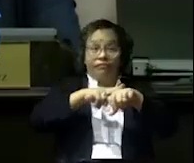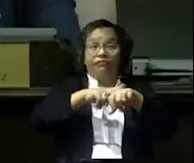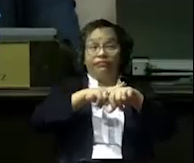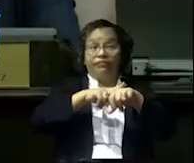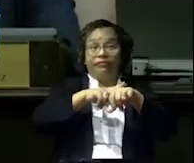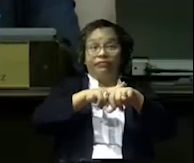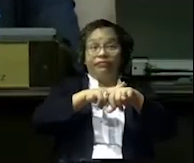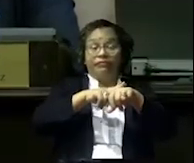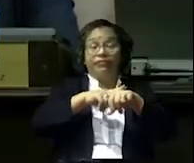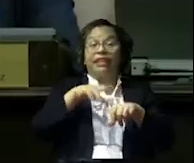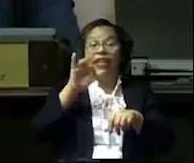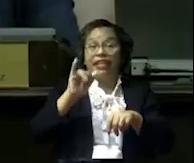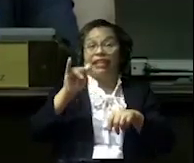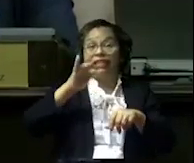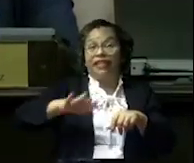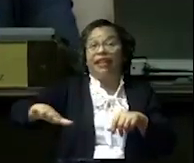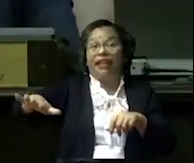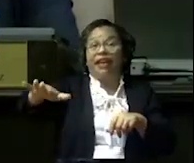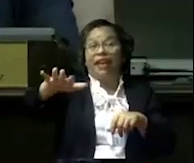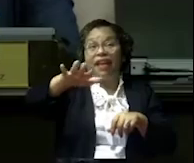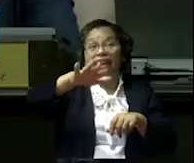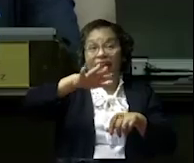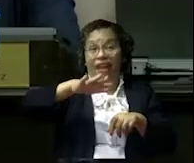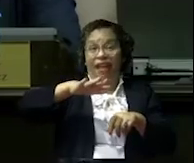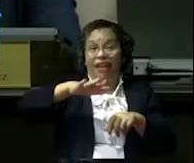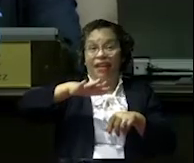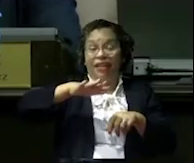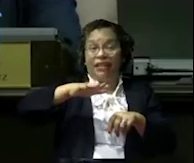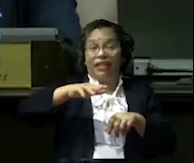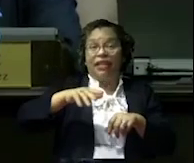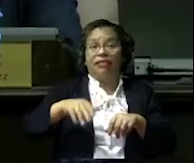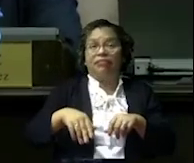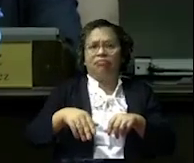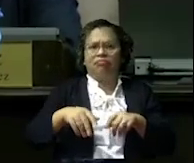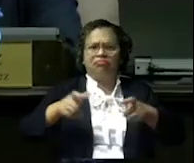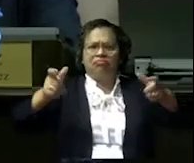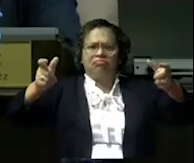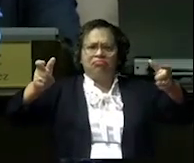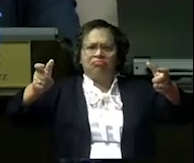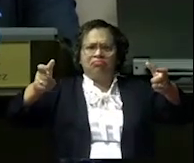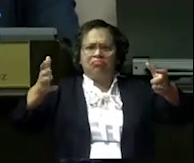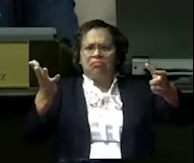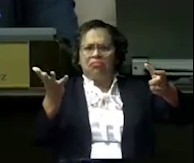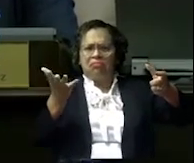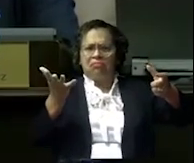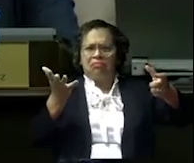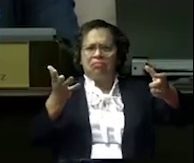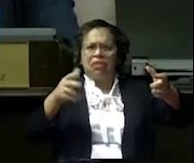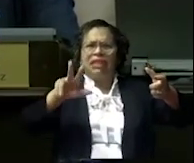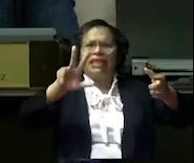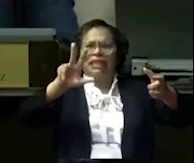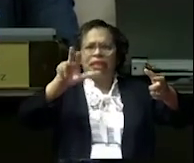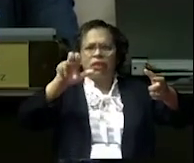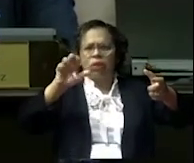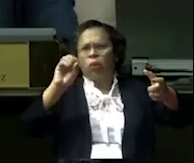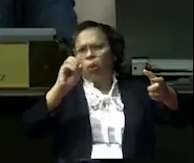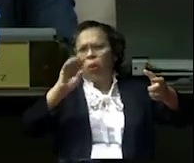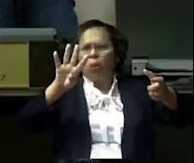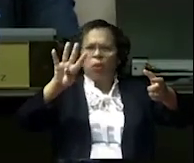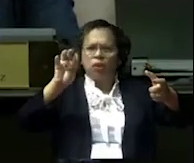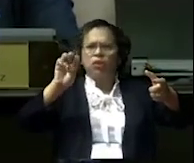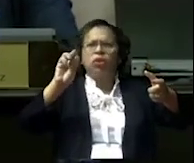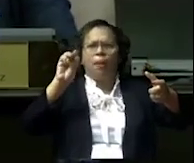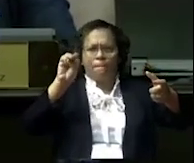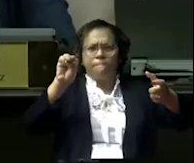misma comunidad, una comunidad que tiene alrededor de unos 300 o 400 metros para poder entrar al bosque. Es algo un